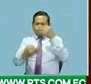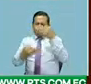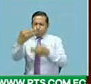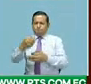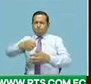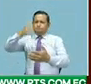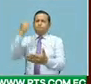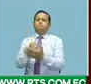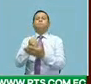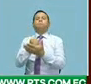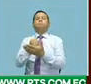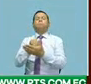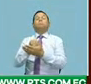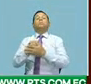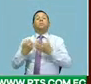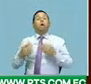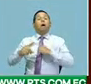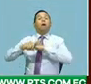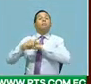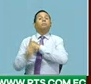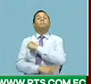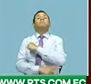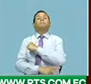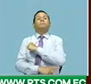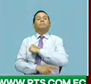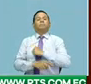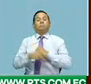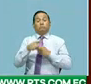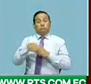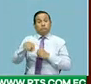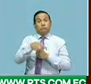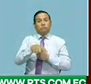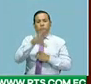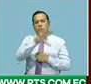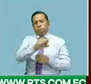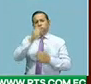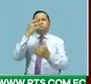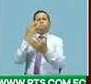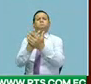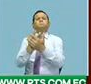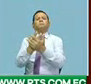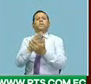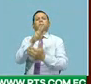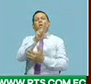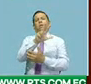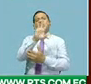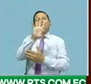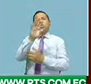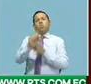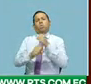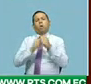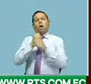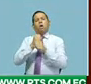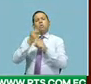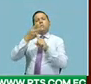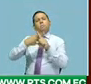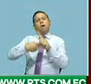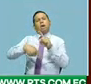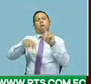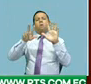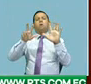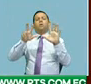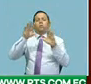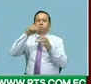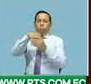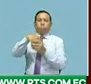el que se dictó una sentencia condenatoria del 30 y 34 años ocho meses de privación de libertad